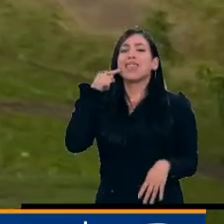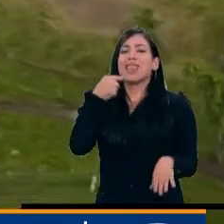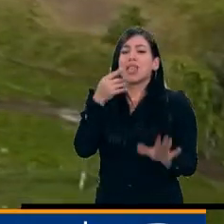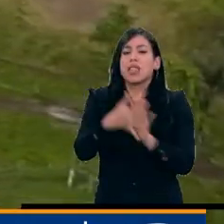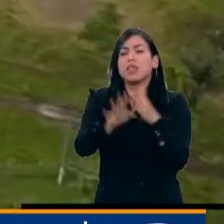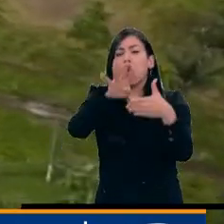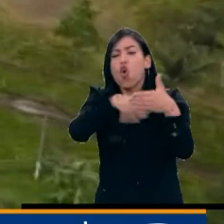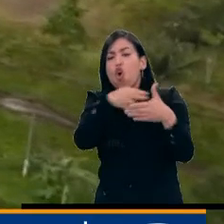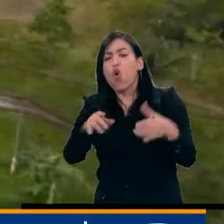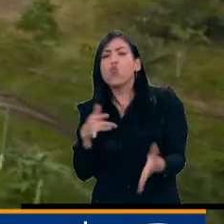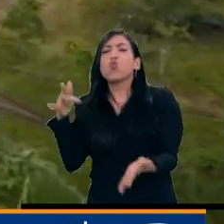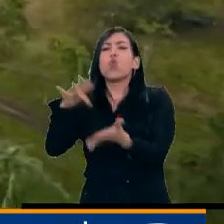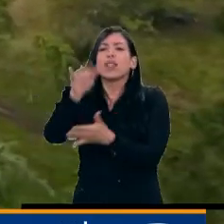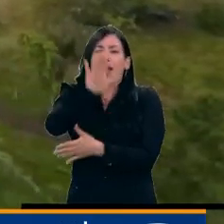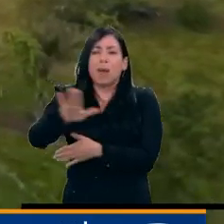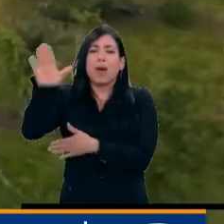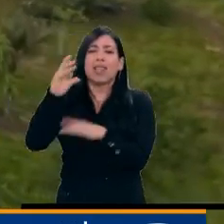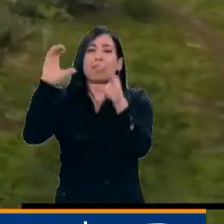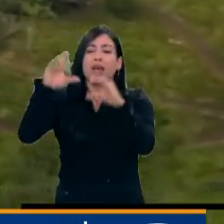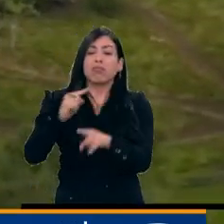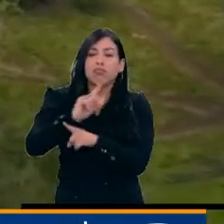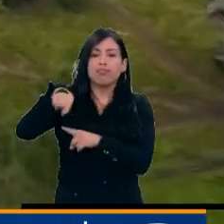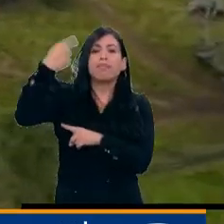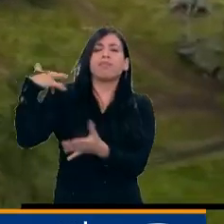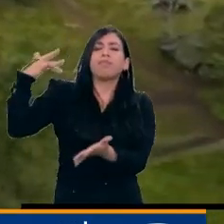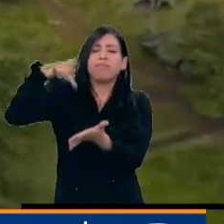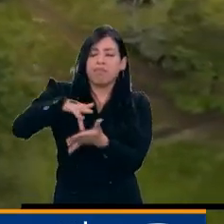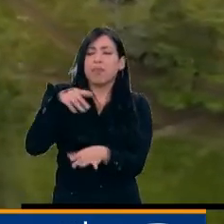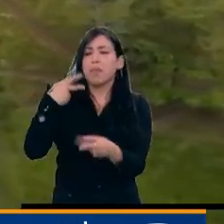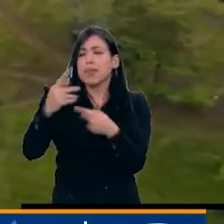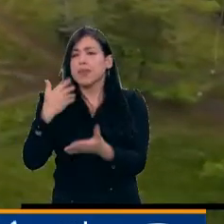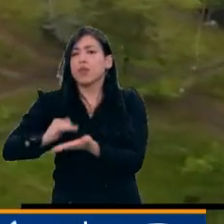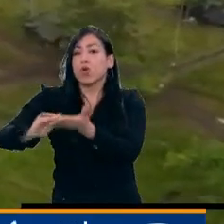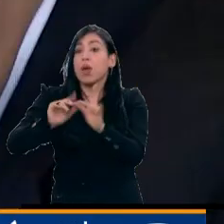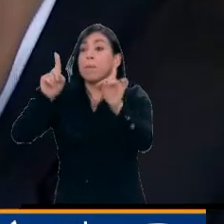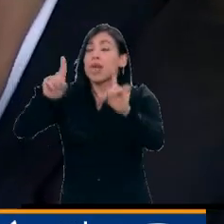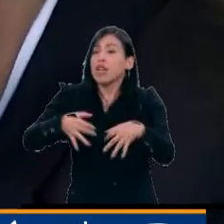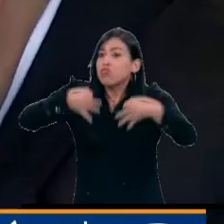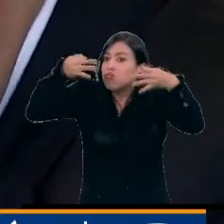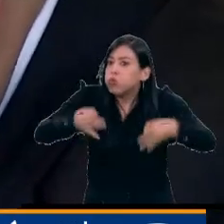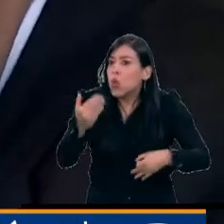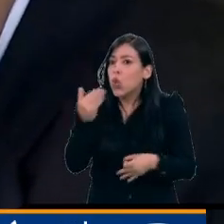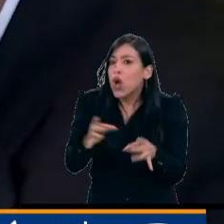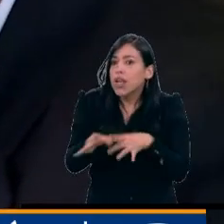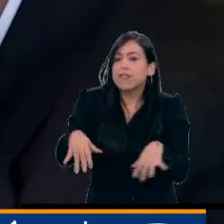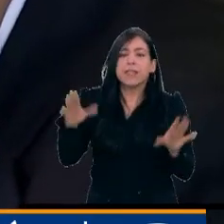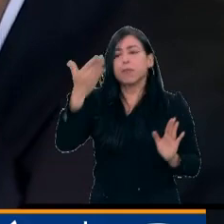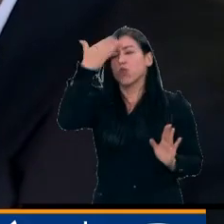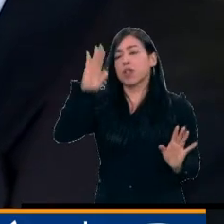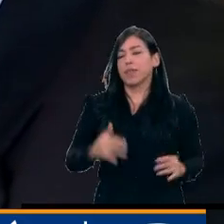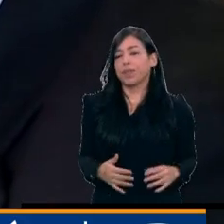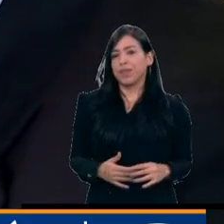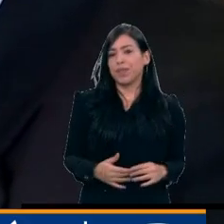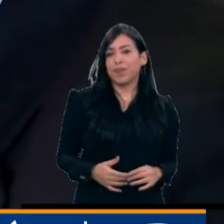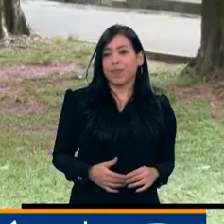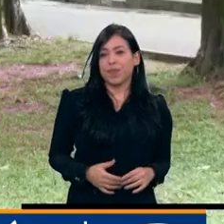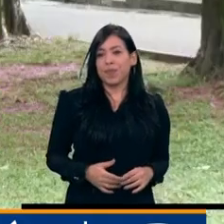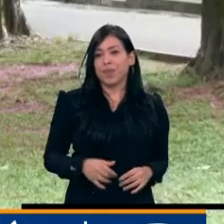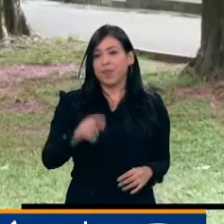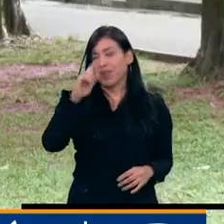su agenda visitar el departamento de Caquetá la semana entrante, sin embargo, aún no hay confirmación de cuándo sería.